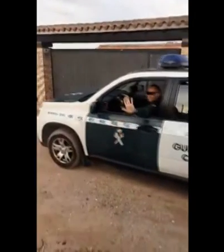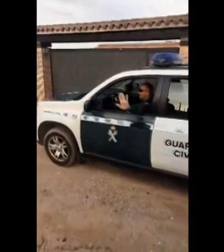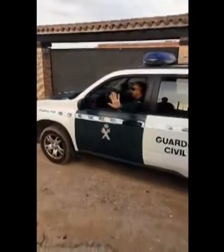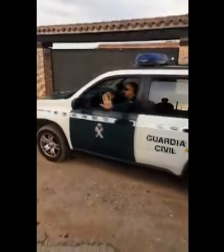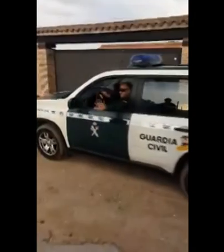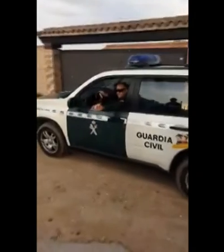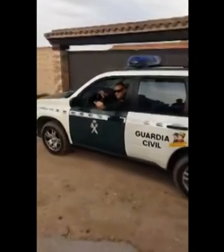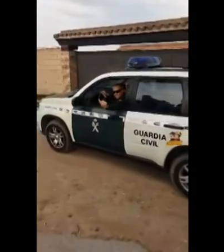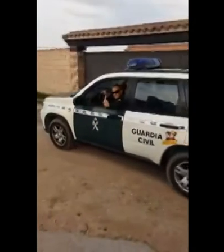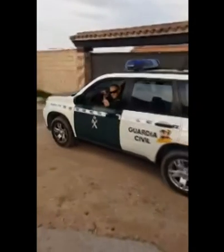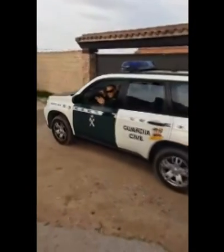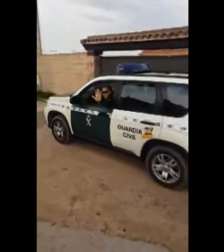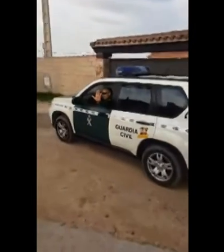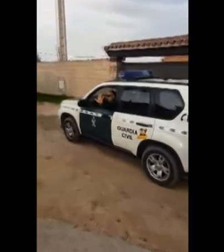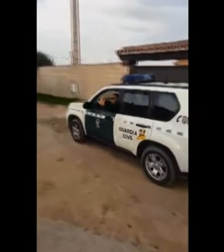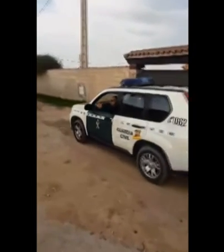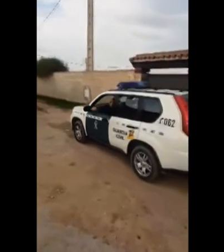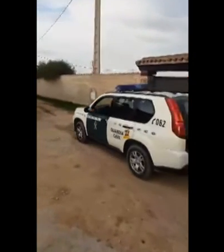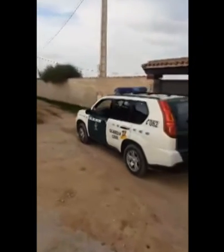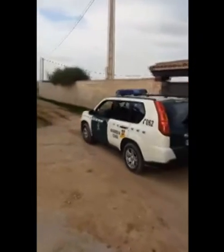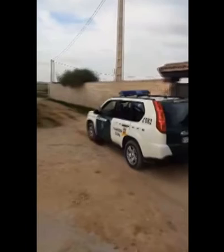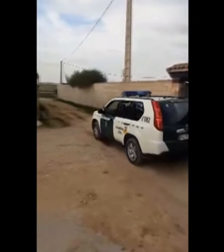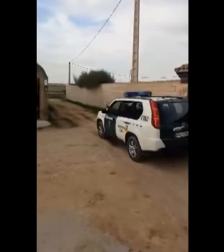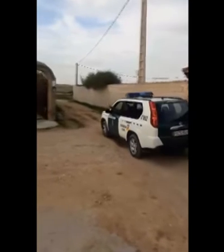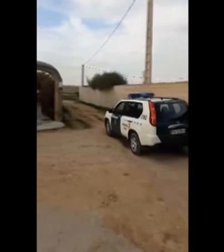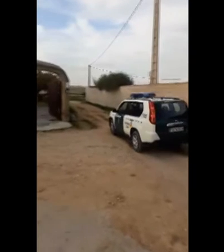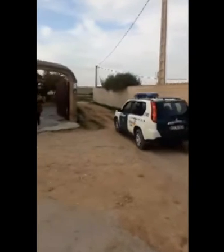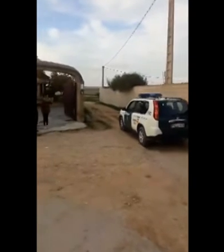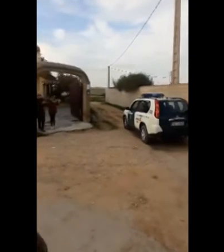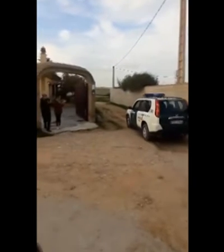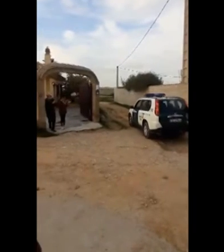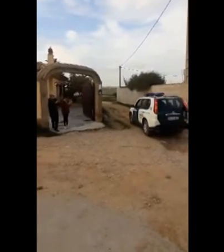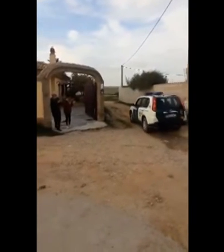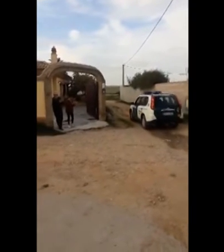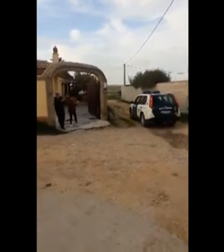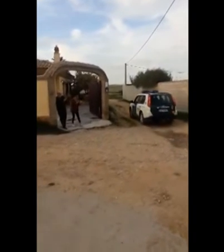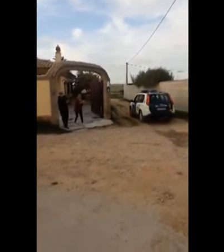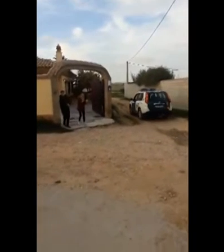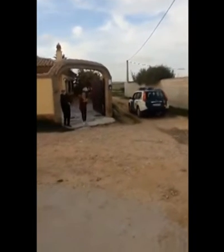¡Anda! ¡Gracias! ¡Muchas gracias! ¡Muchas